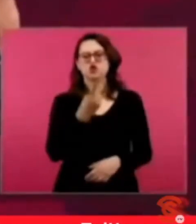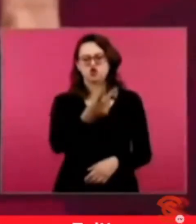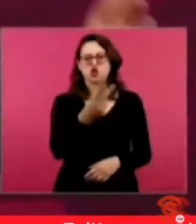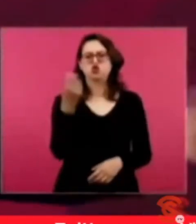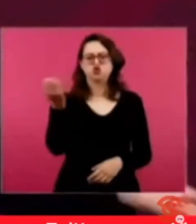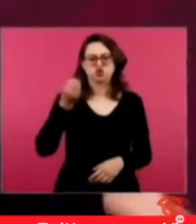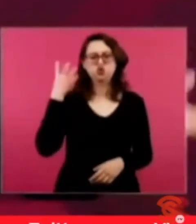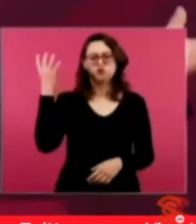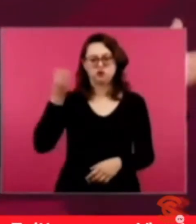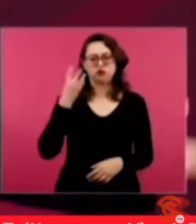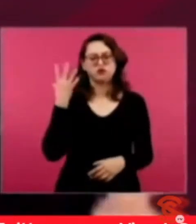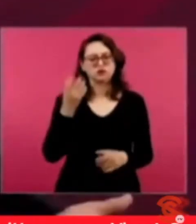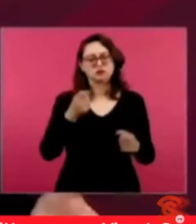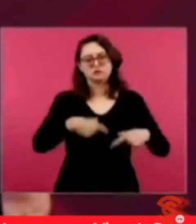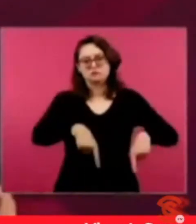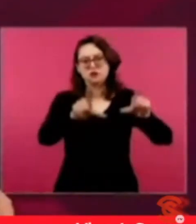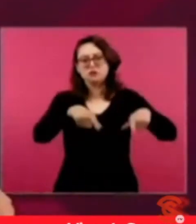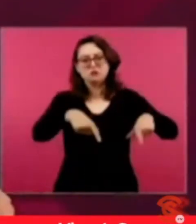que